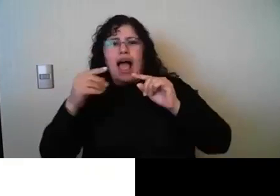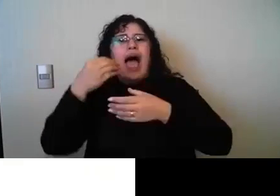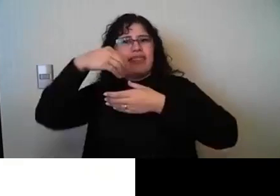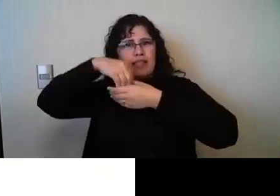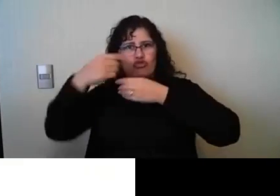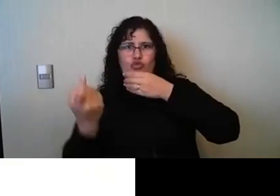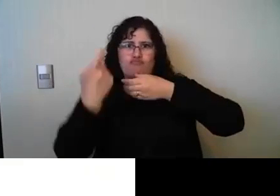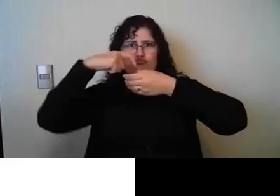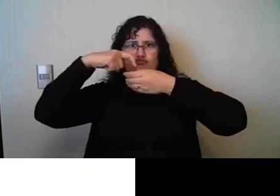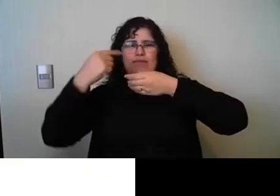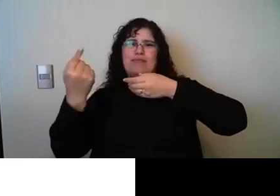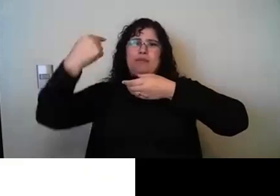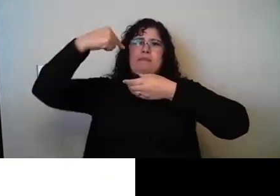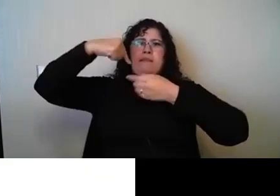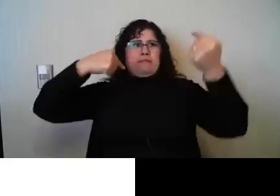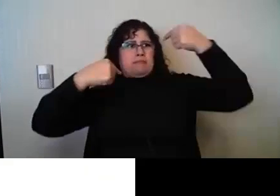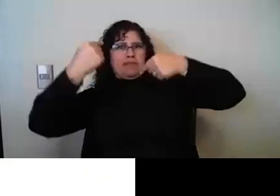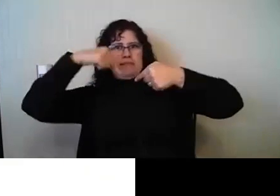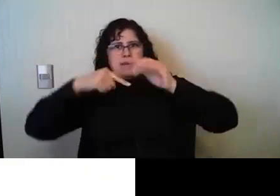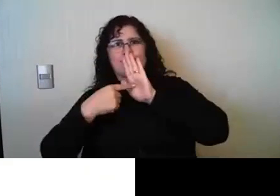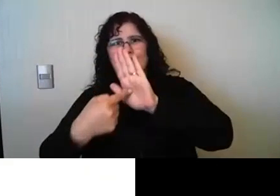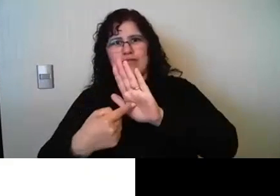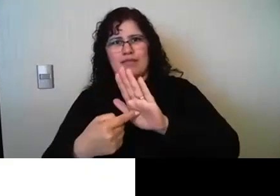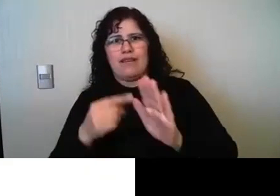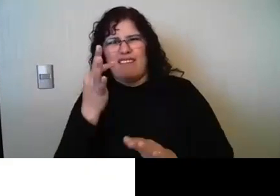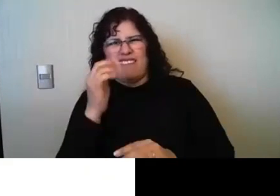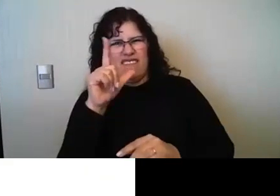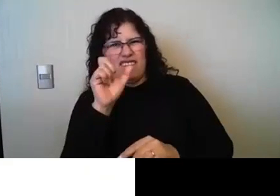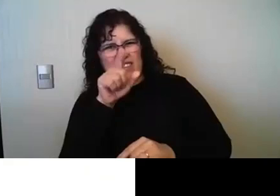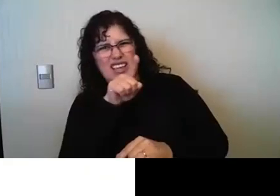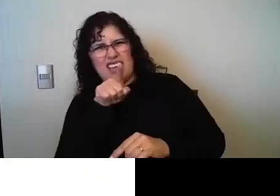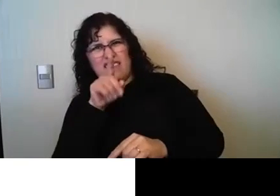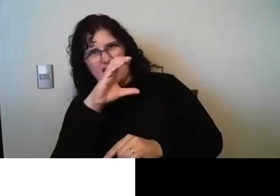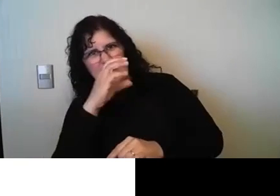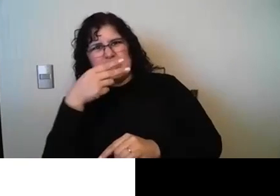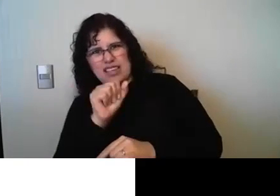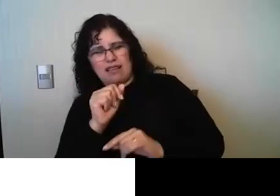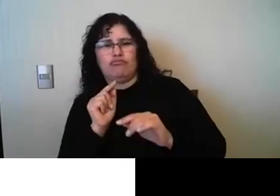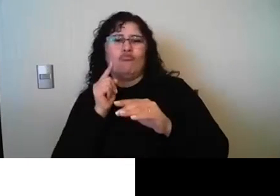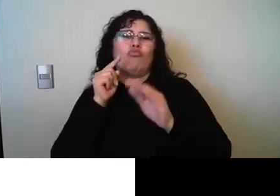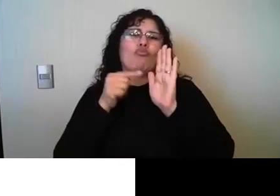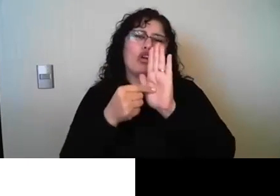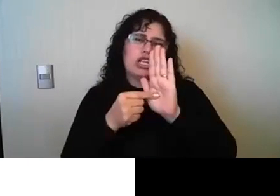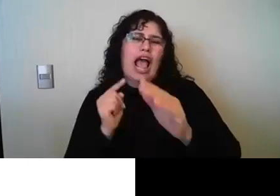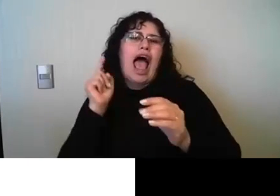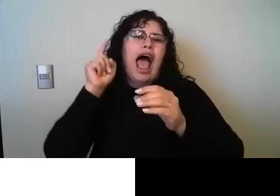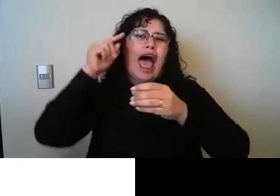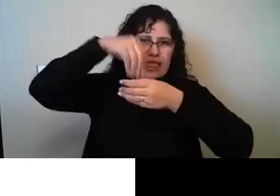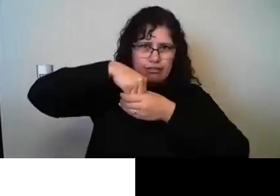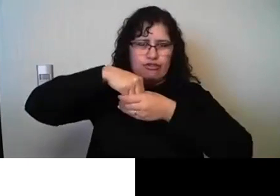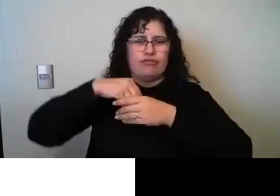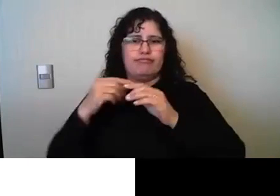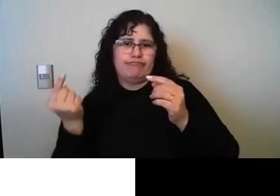El nervio trigémino en sus distintos componentes: mesencefálico, principal y espinal. ¿Ya? Y aquí